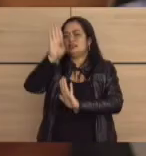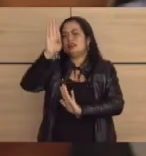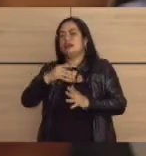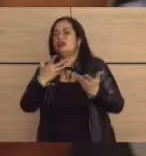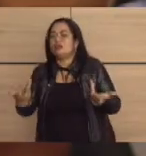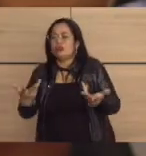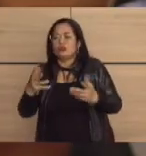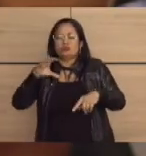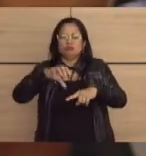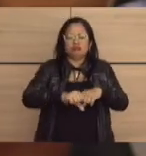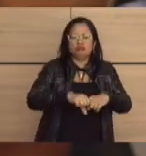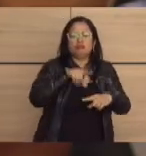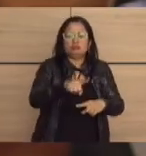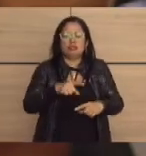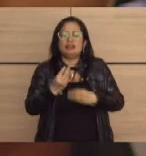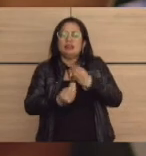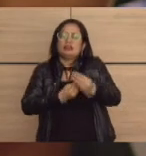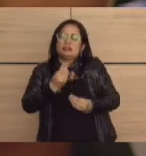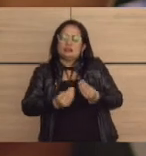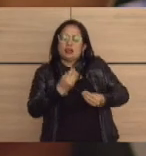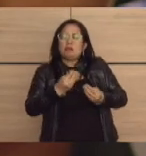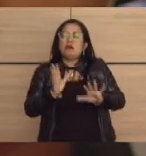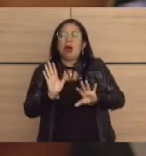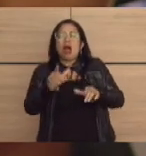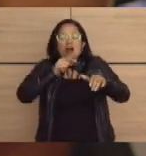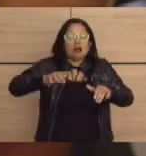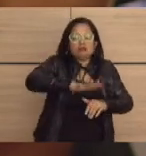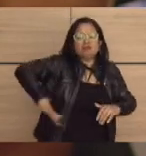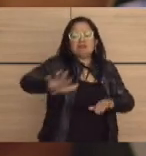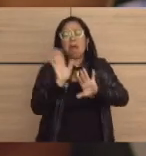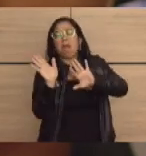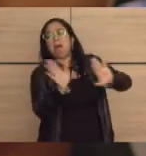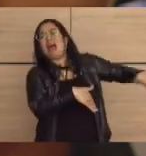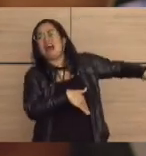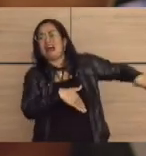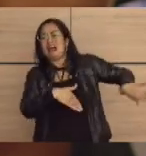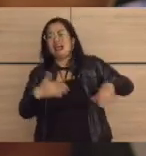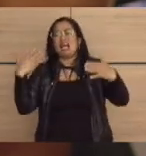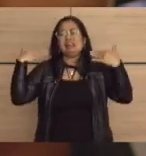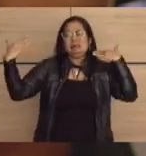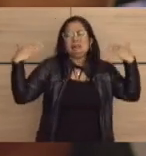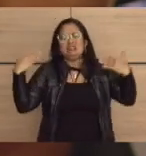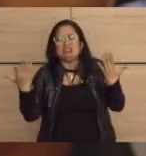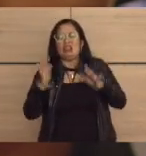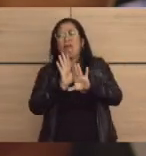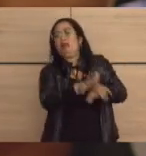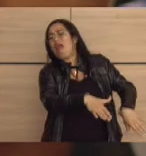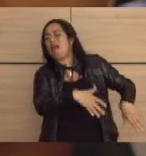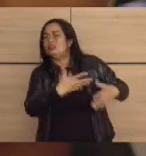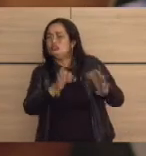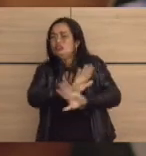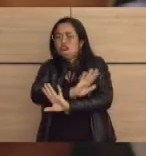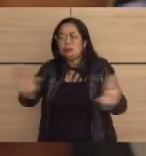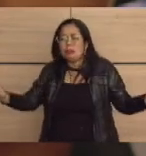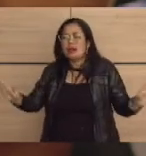alcanzar a toda costa, abandonando el campo, acabando con el universo campesino, ingresando en el